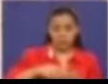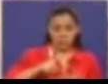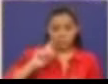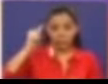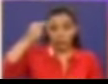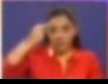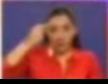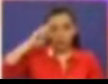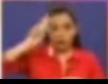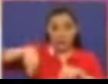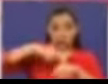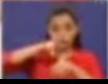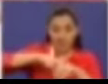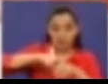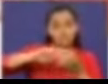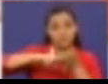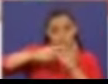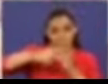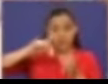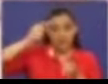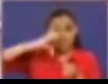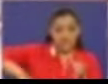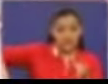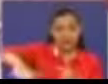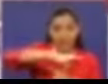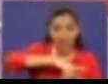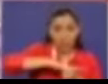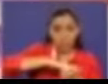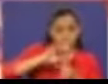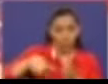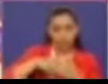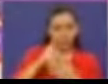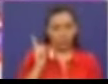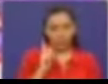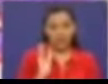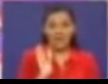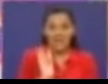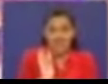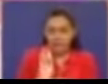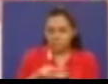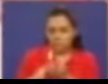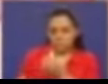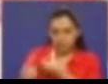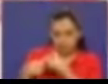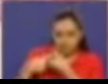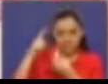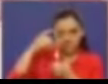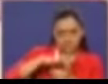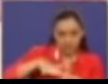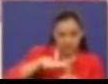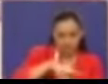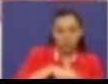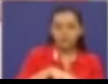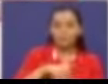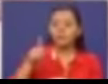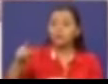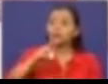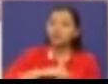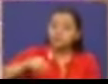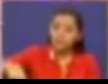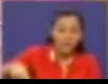también son los municipios. Archidona es parte del Estado. El IES, nos gusta o no nos gusta, es parte del Estado. Y dicho sea de paso, para que